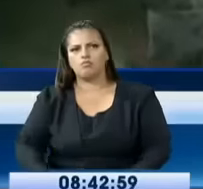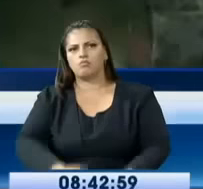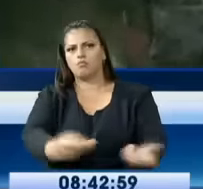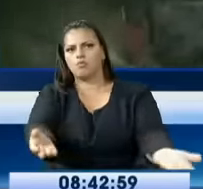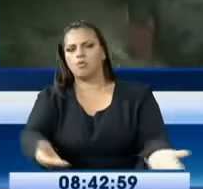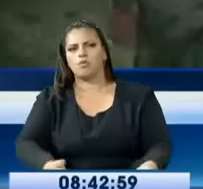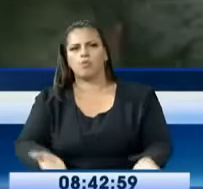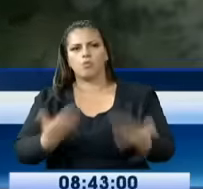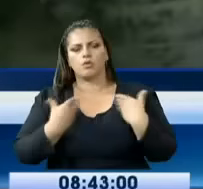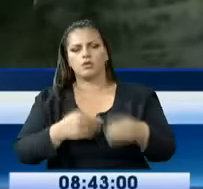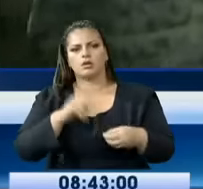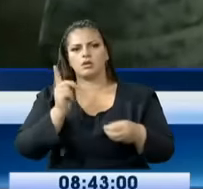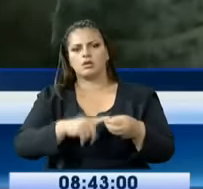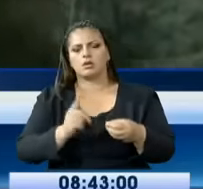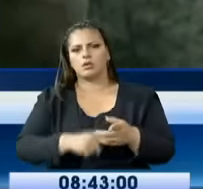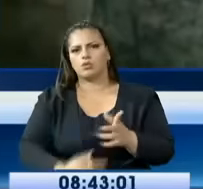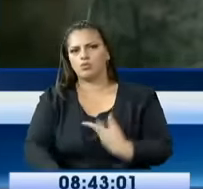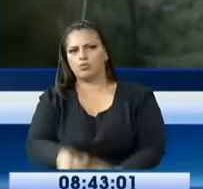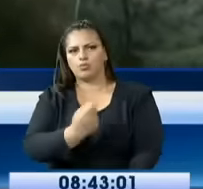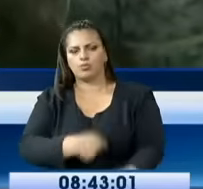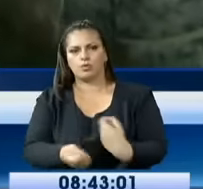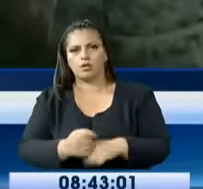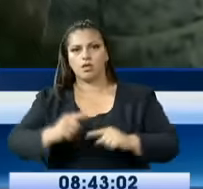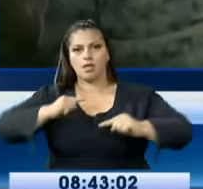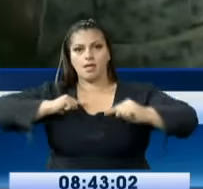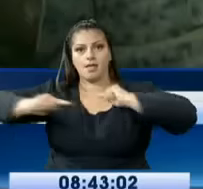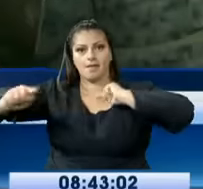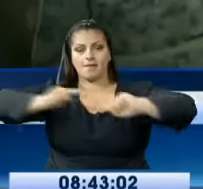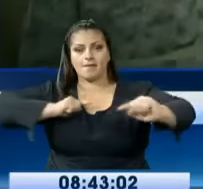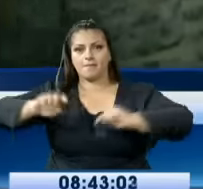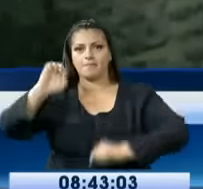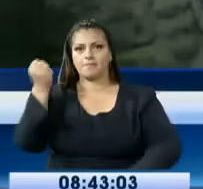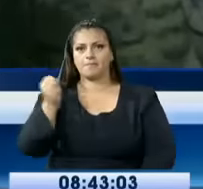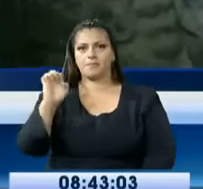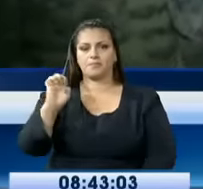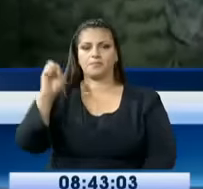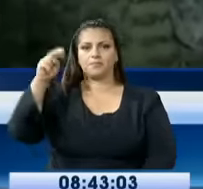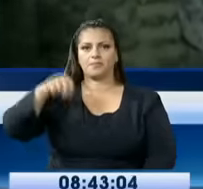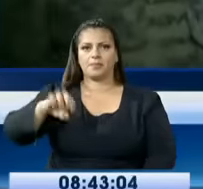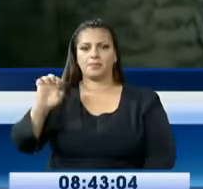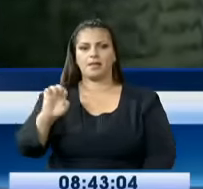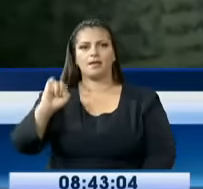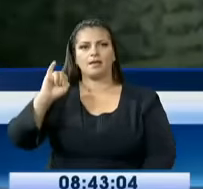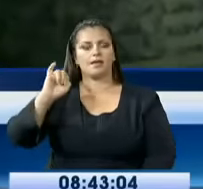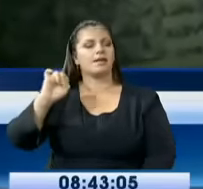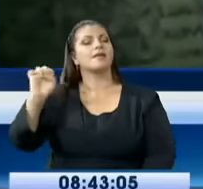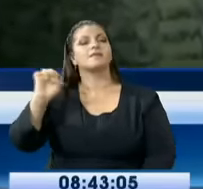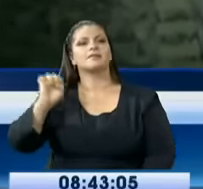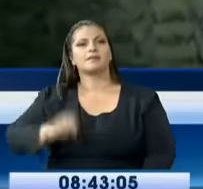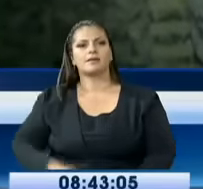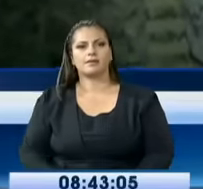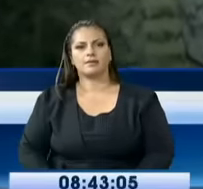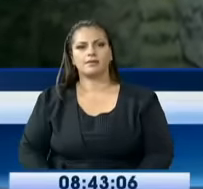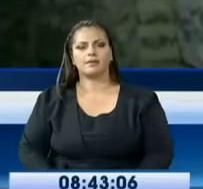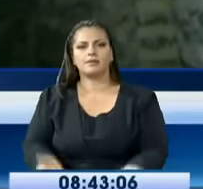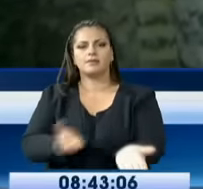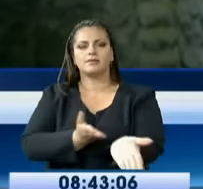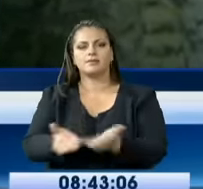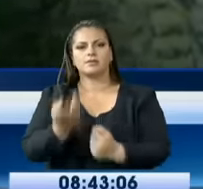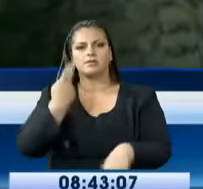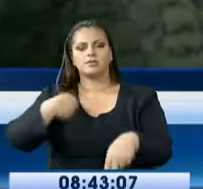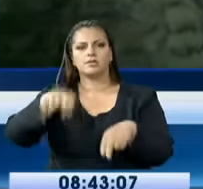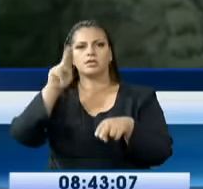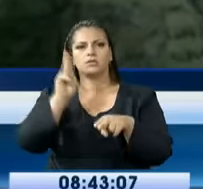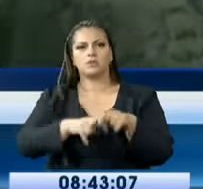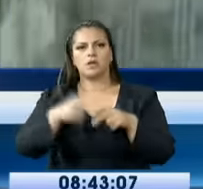Según el jefe de la SENAE aquí en la provincia del Oro, dice que en lo que va del año sobrepasan